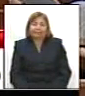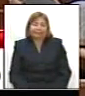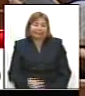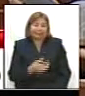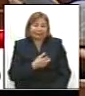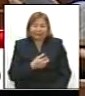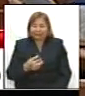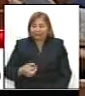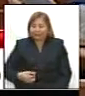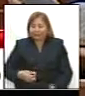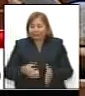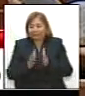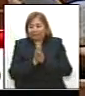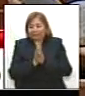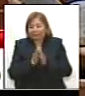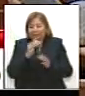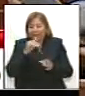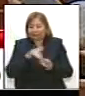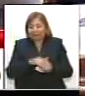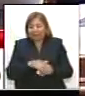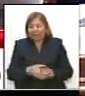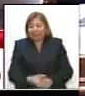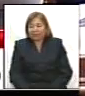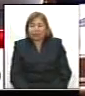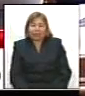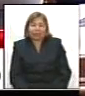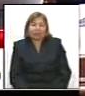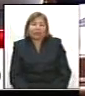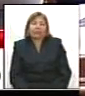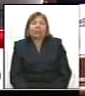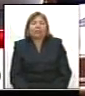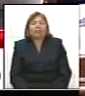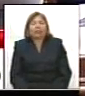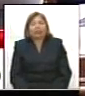Presidenta, le pido que vaya al voto.